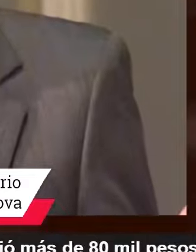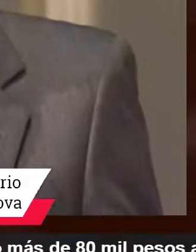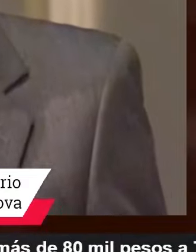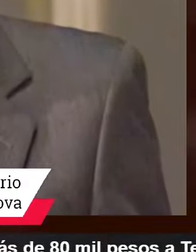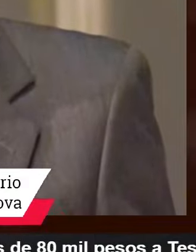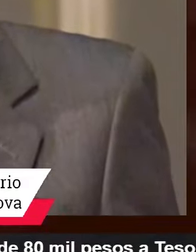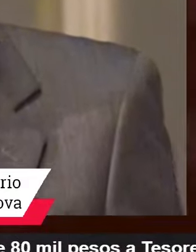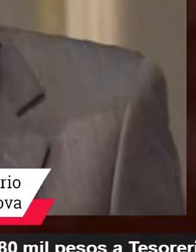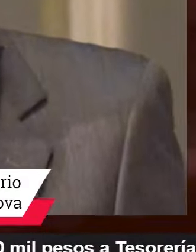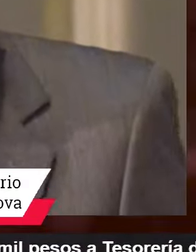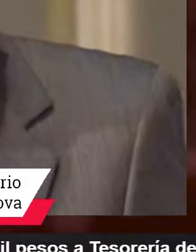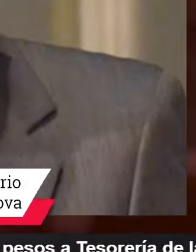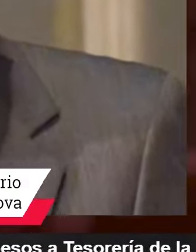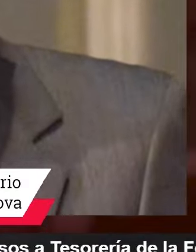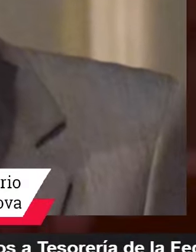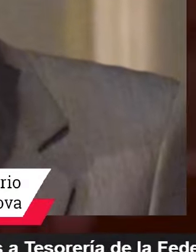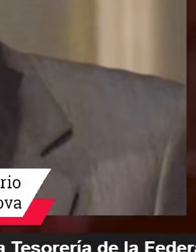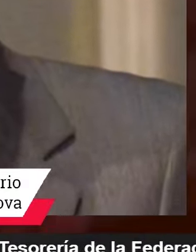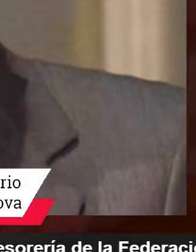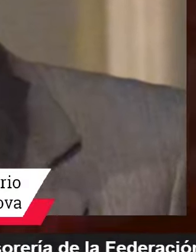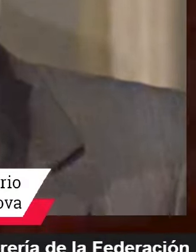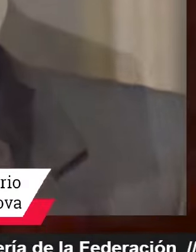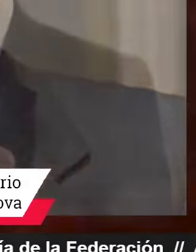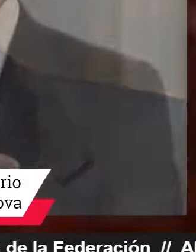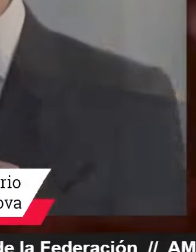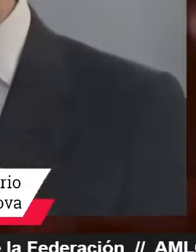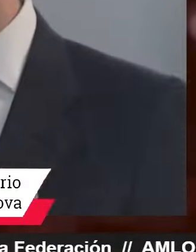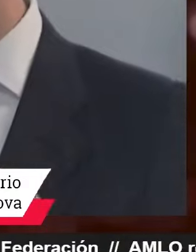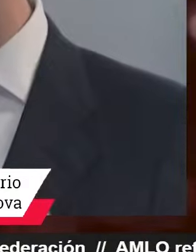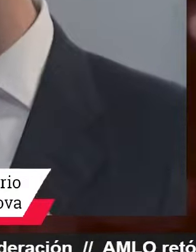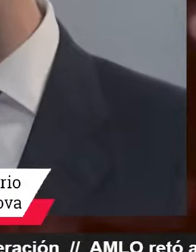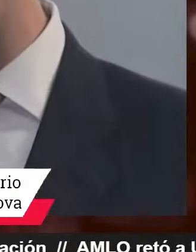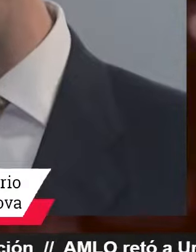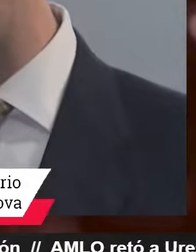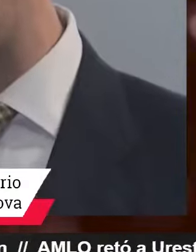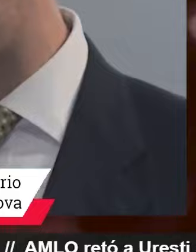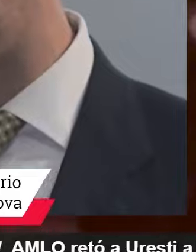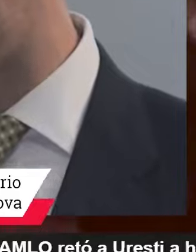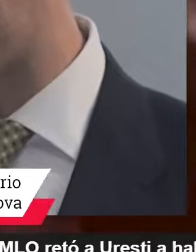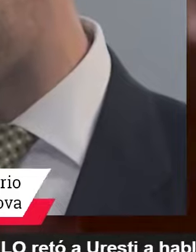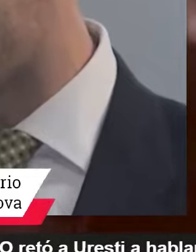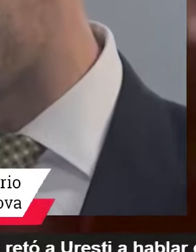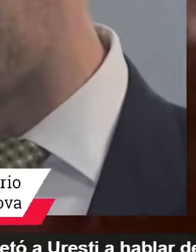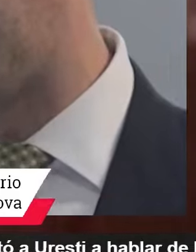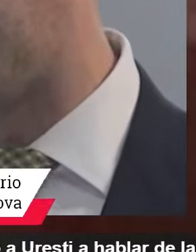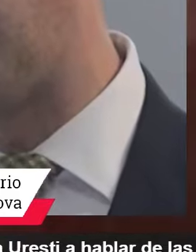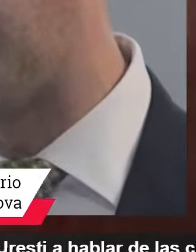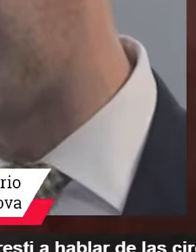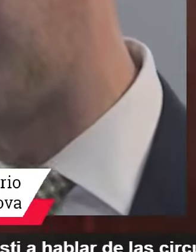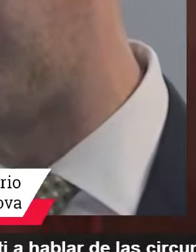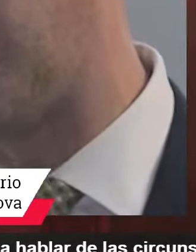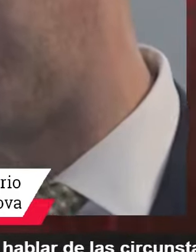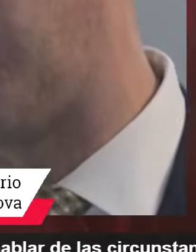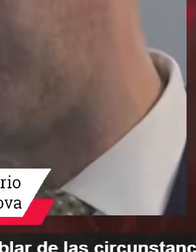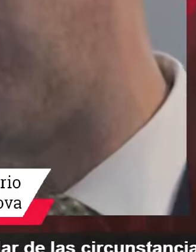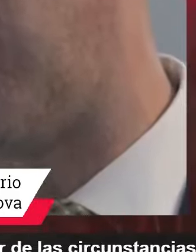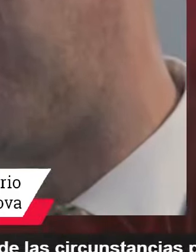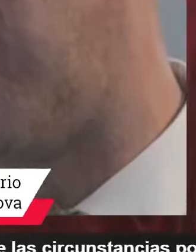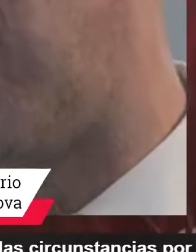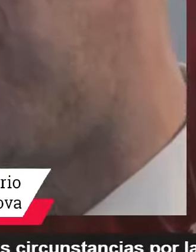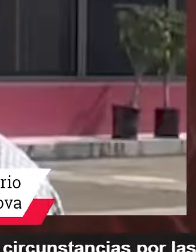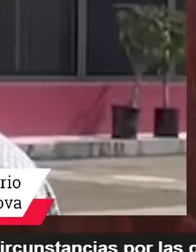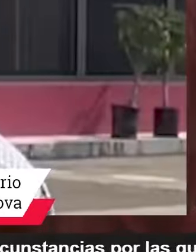este dinero pues de acuerdo con eh la cámara de diputados se habría estado triangulando